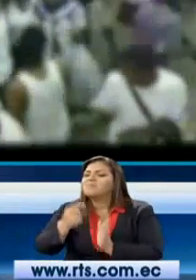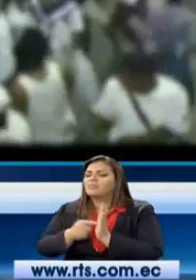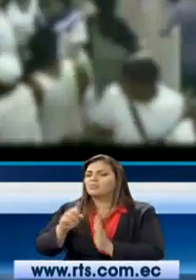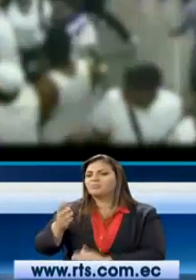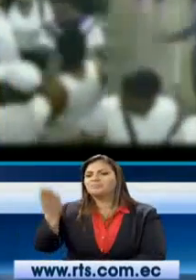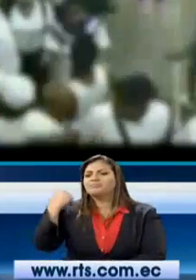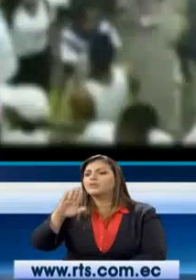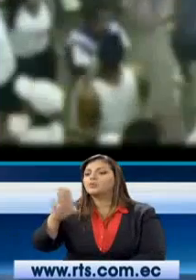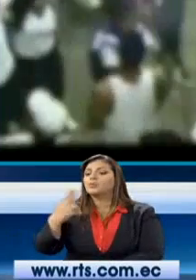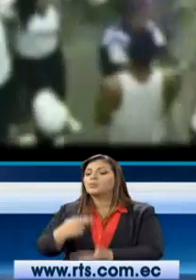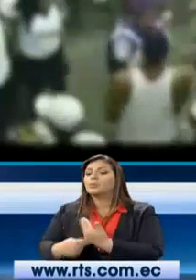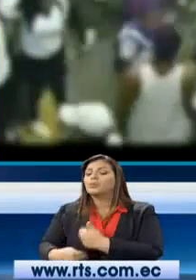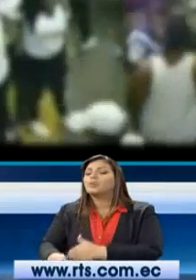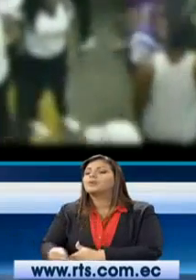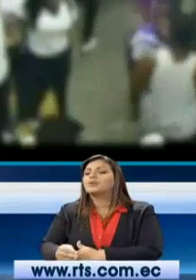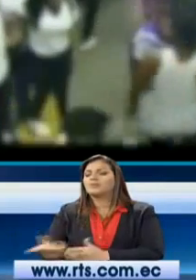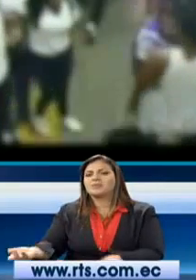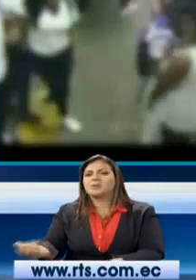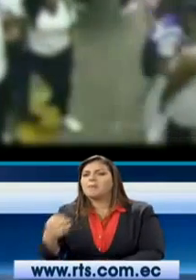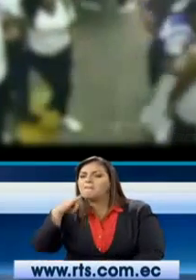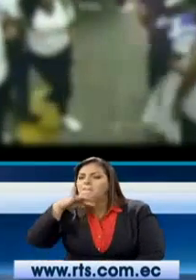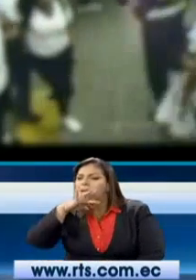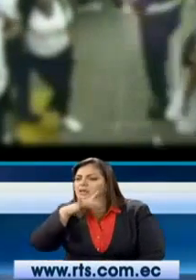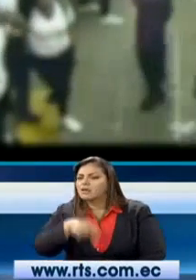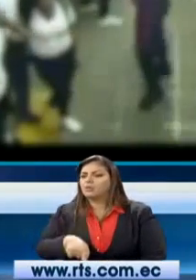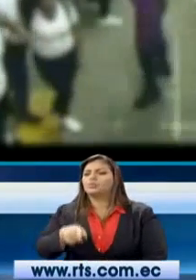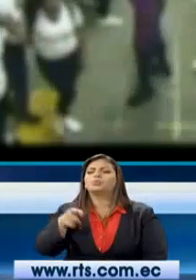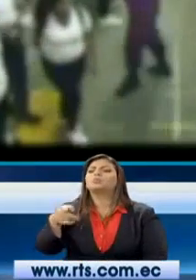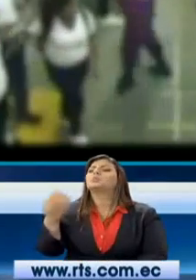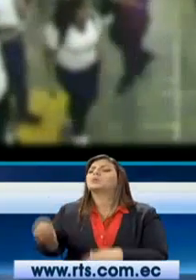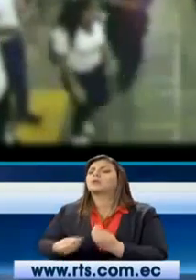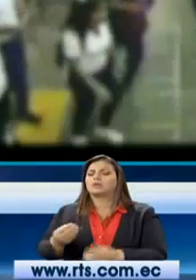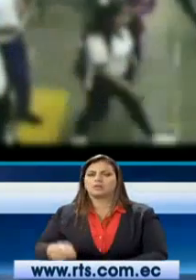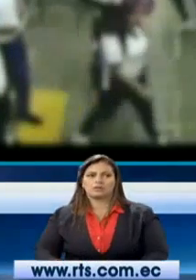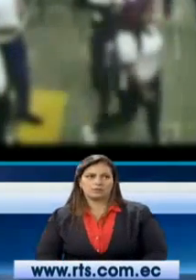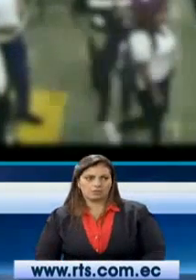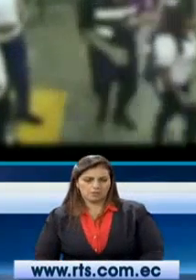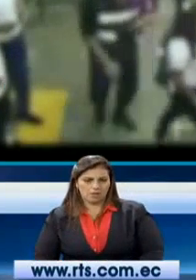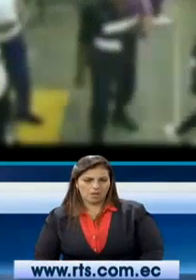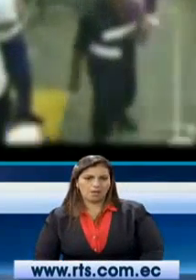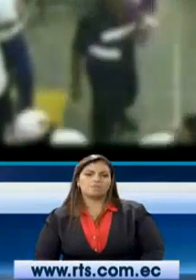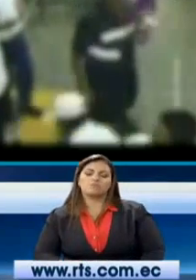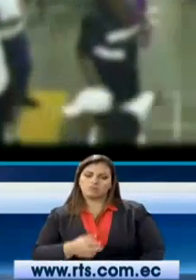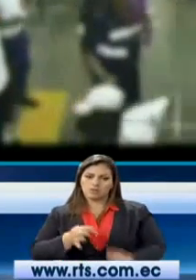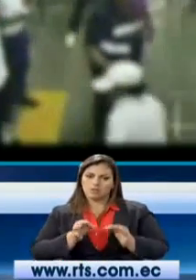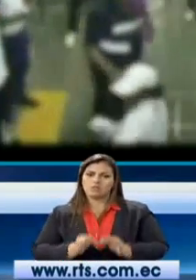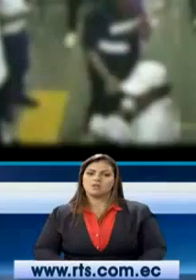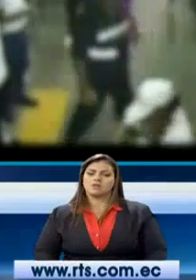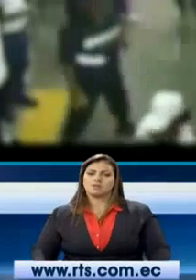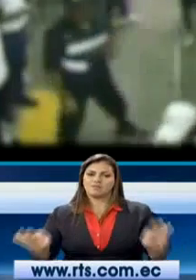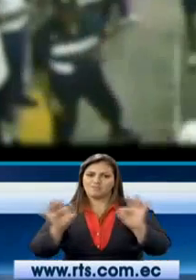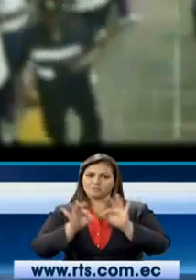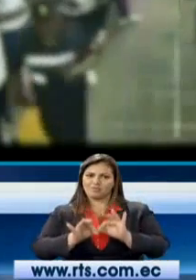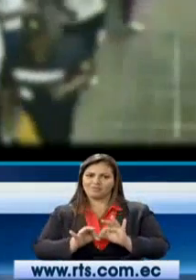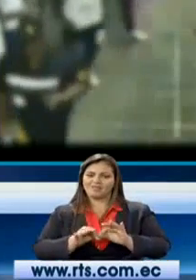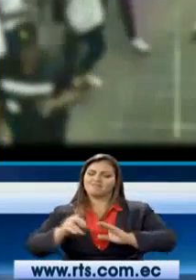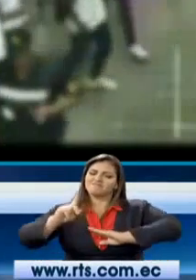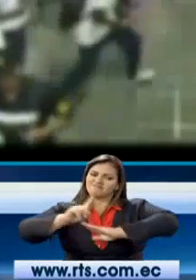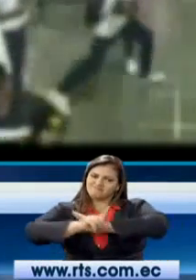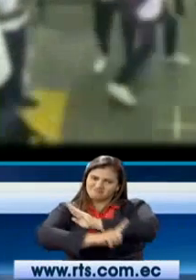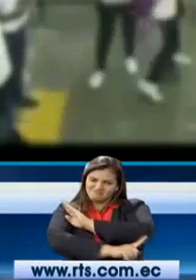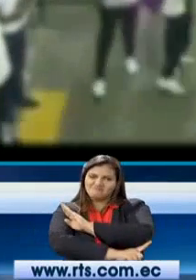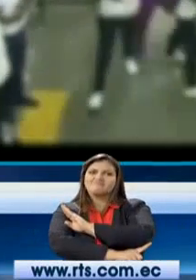protagonizaban este tipo? Porque yo soy de las ideas que tiene que ser, valerse siempre por la disciplina militar. Tiene que, de